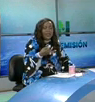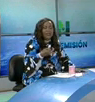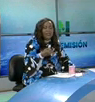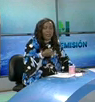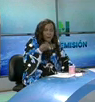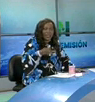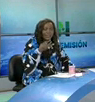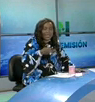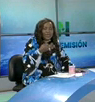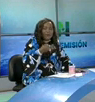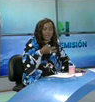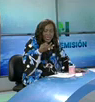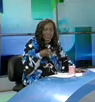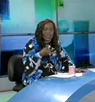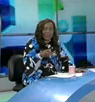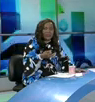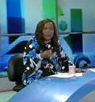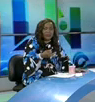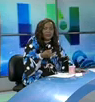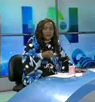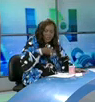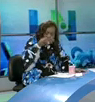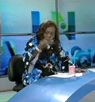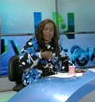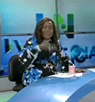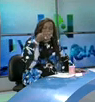Créanme que después que salgamos de esta,